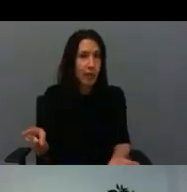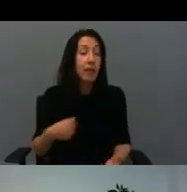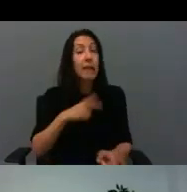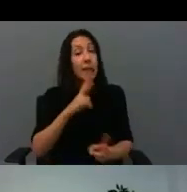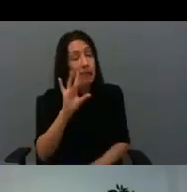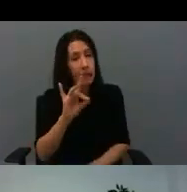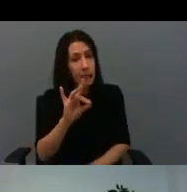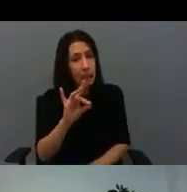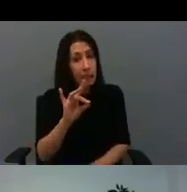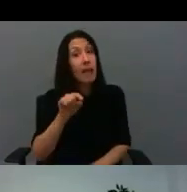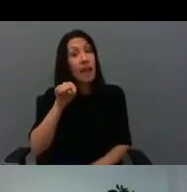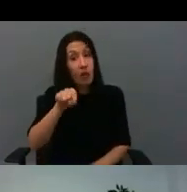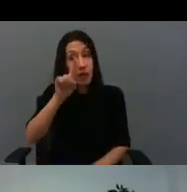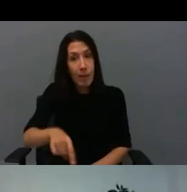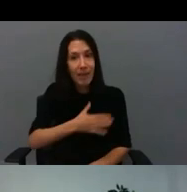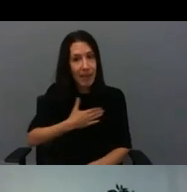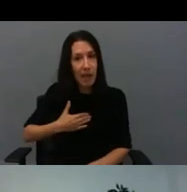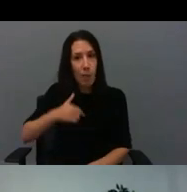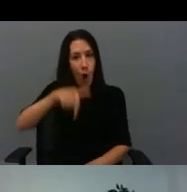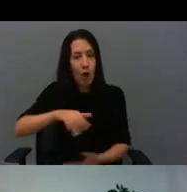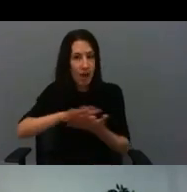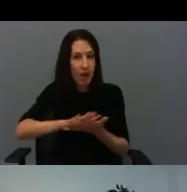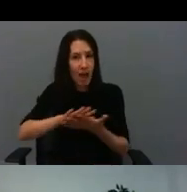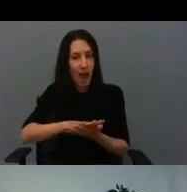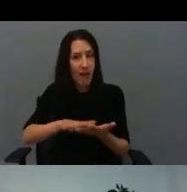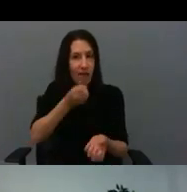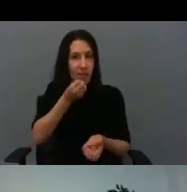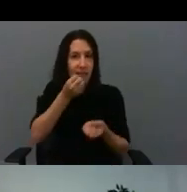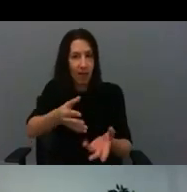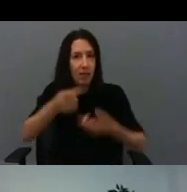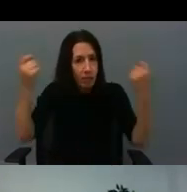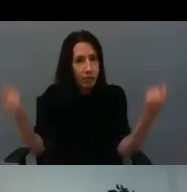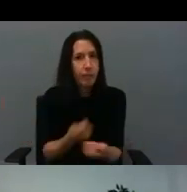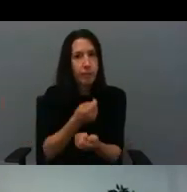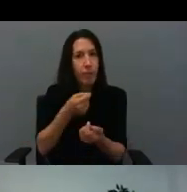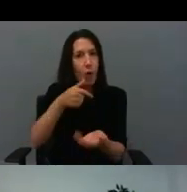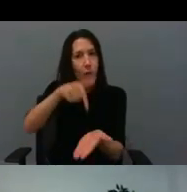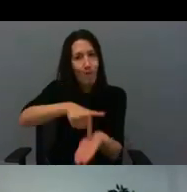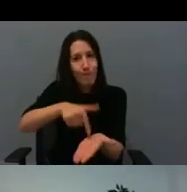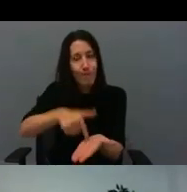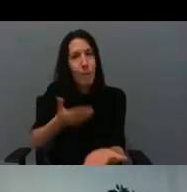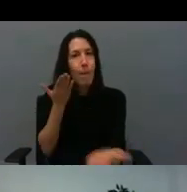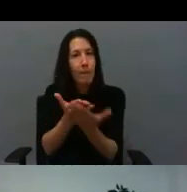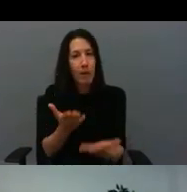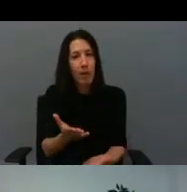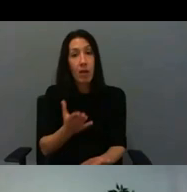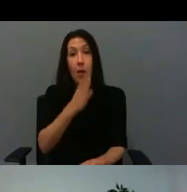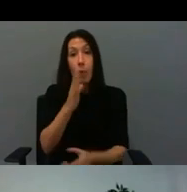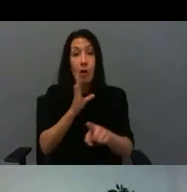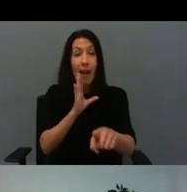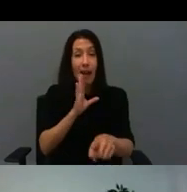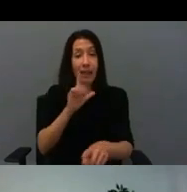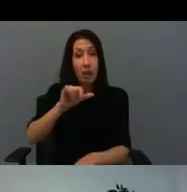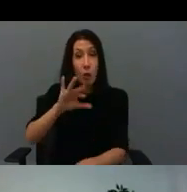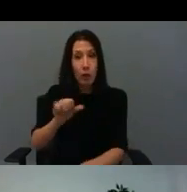es. Y eso es también lo que queremos hoy poner de manifiesto y solicitar, ¿no? Porque Luis a lo largo de su intervención decía,